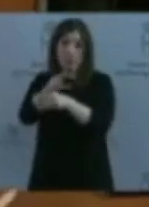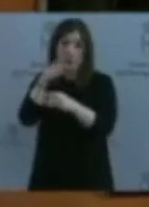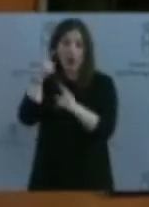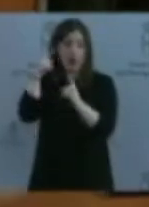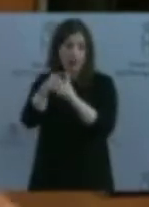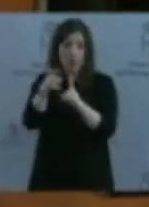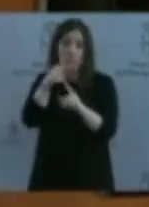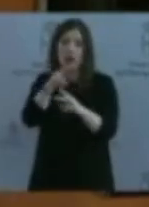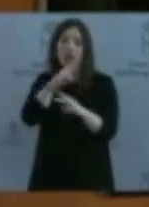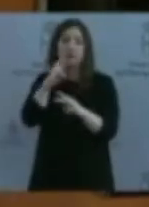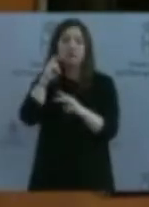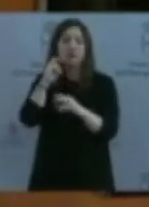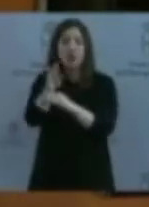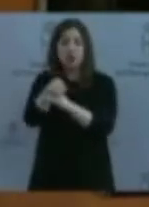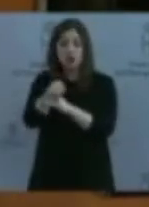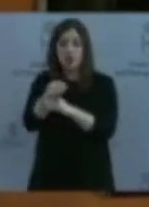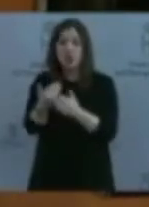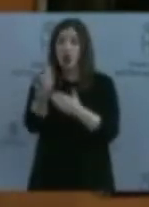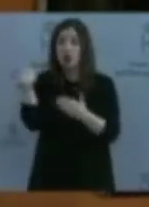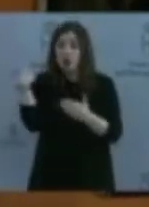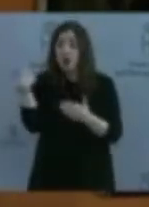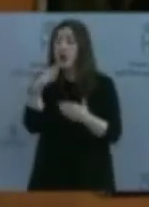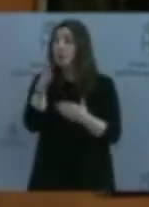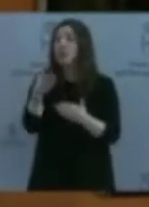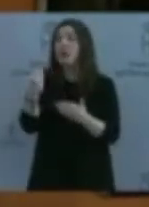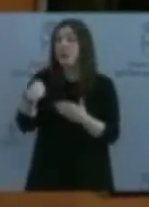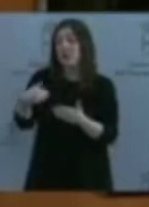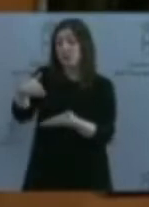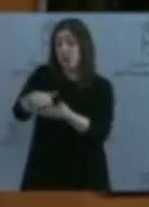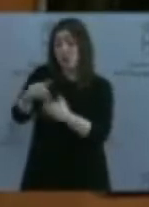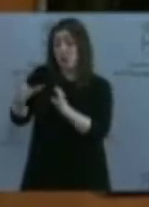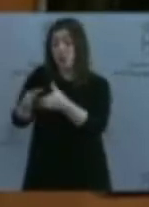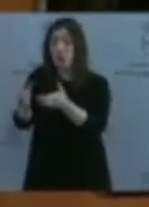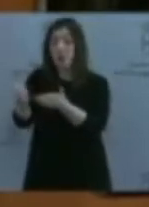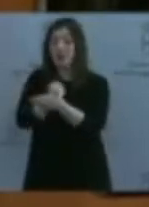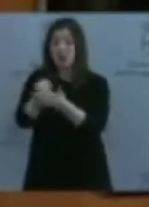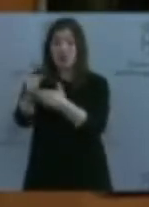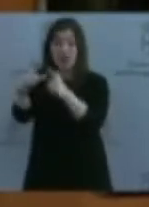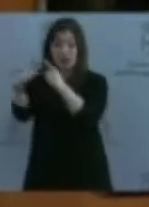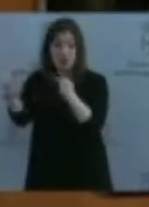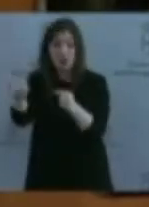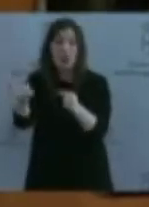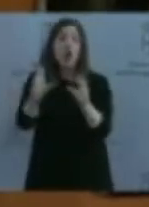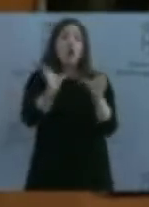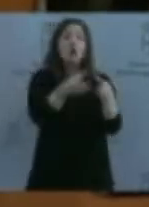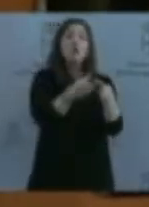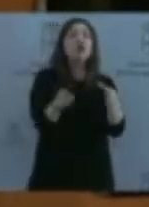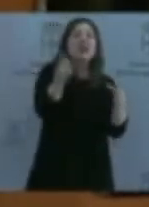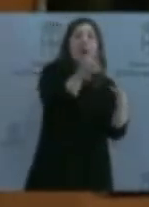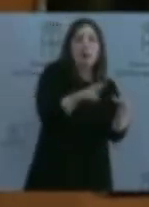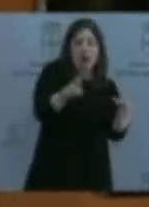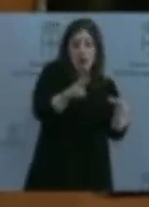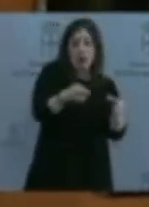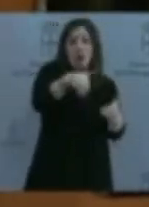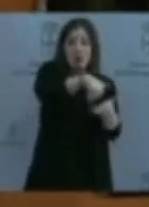Grupo de Inmatriculaciones Asturias y el Grupo Recuperando, sacábamos aquí un estudio que